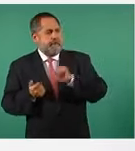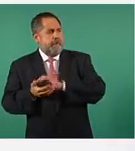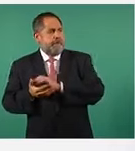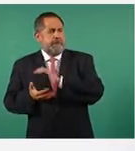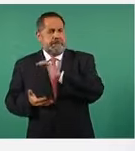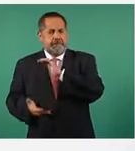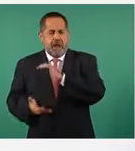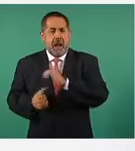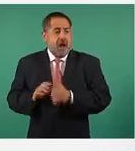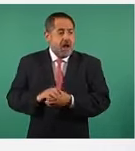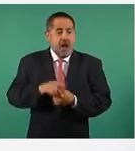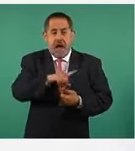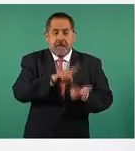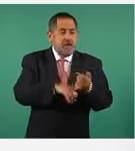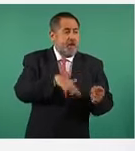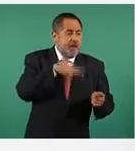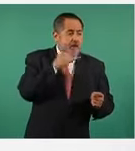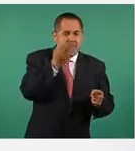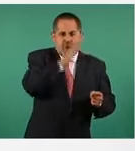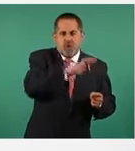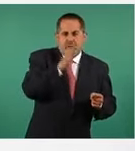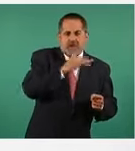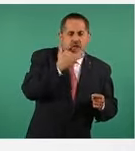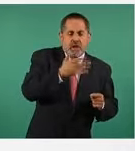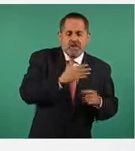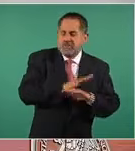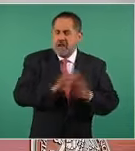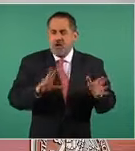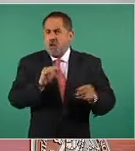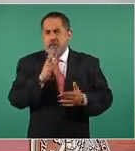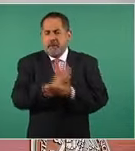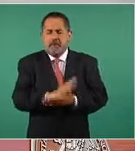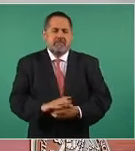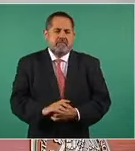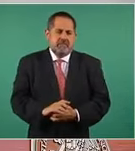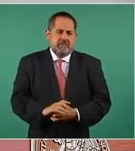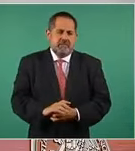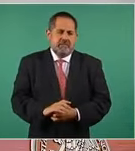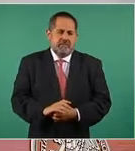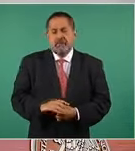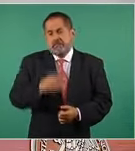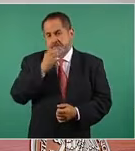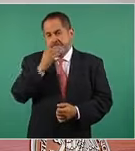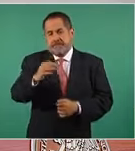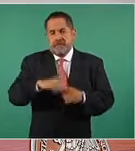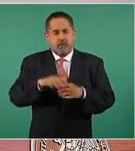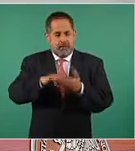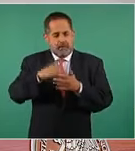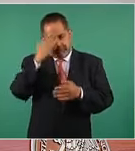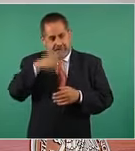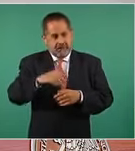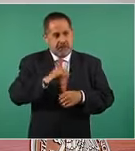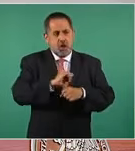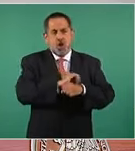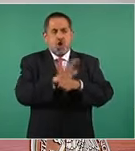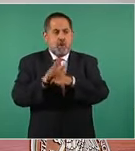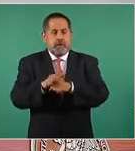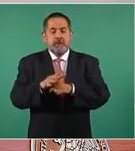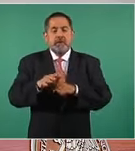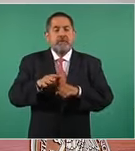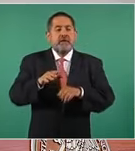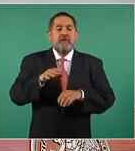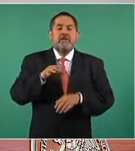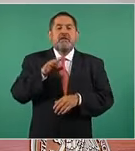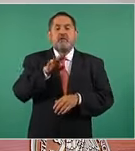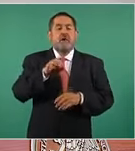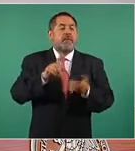los fraudes fiscales. Un dato: aún con la crisis por la pandemia del COVID-19, los